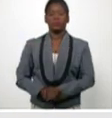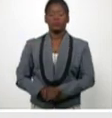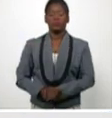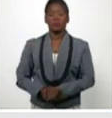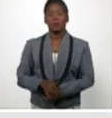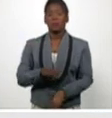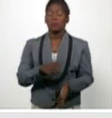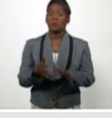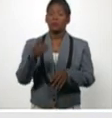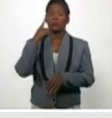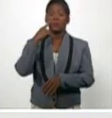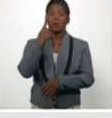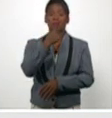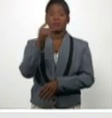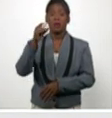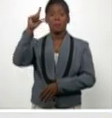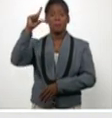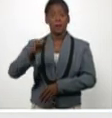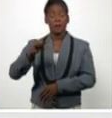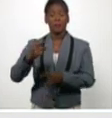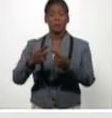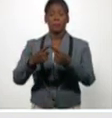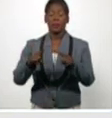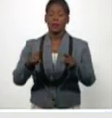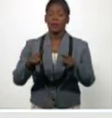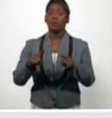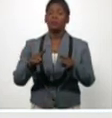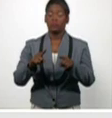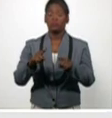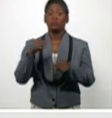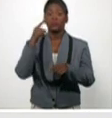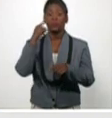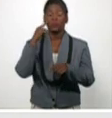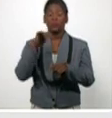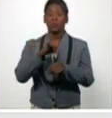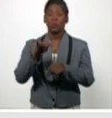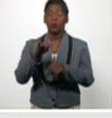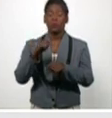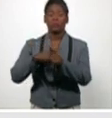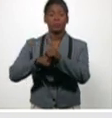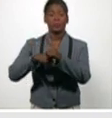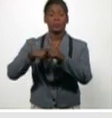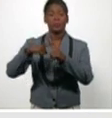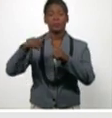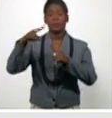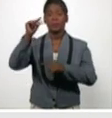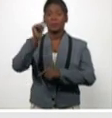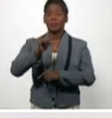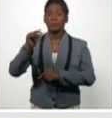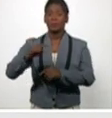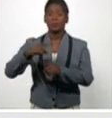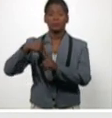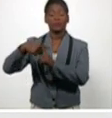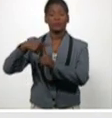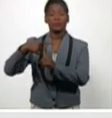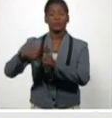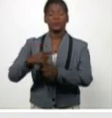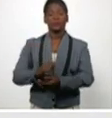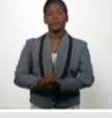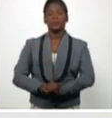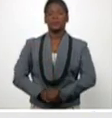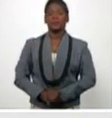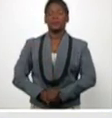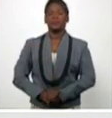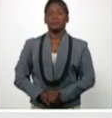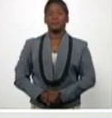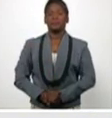en comparación con el día de ayer, pero es que realmente es una cifra muy elevada de casos activos. Con